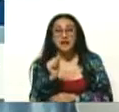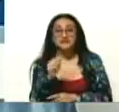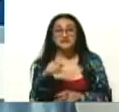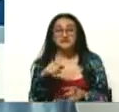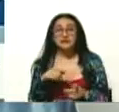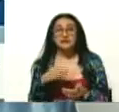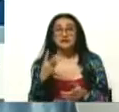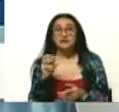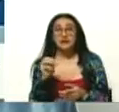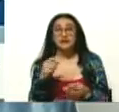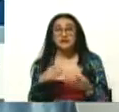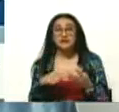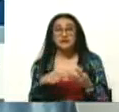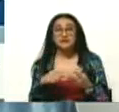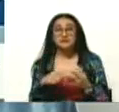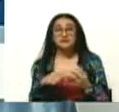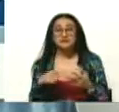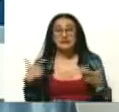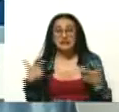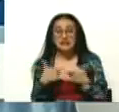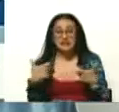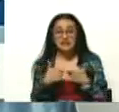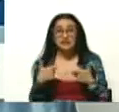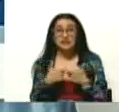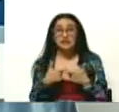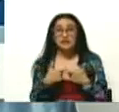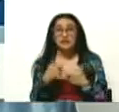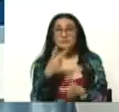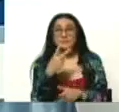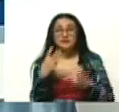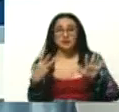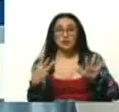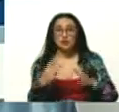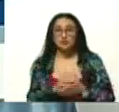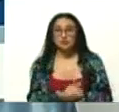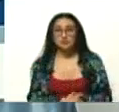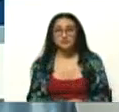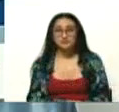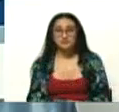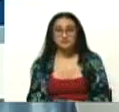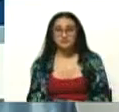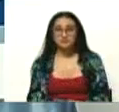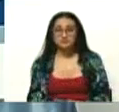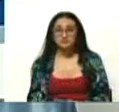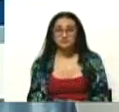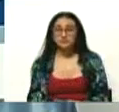30 casos, y riñas, 28 casos.